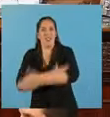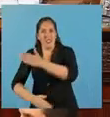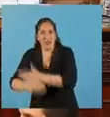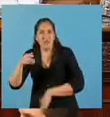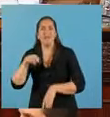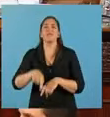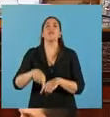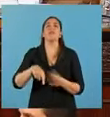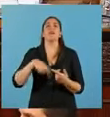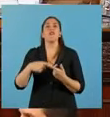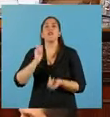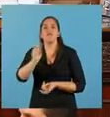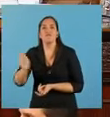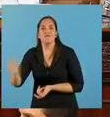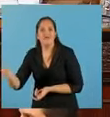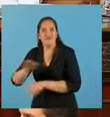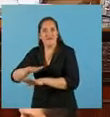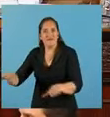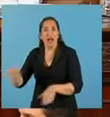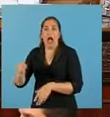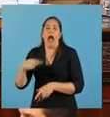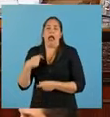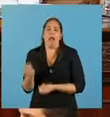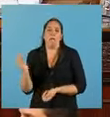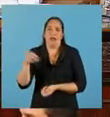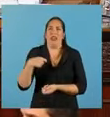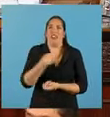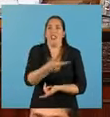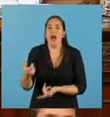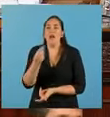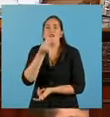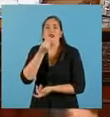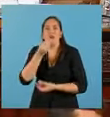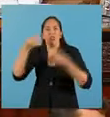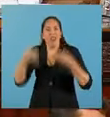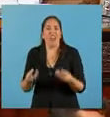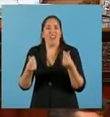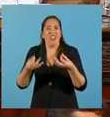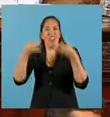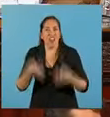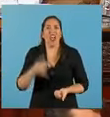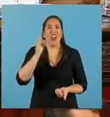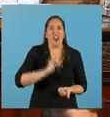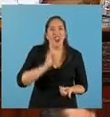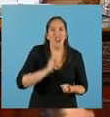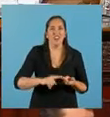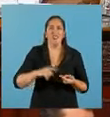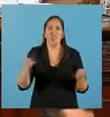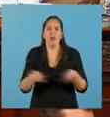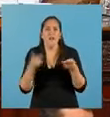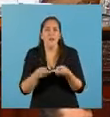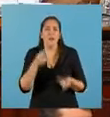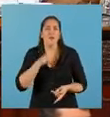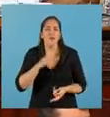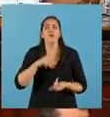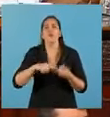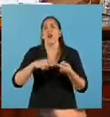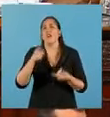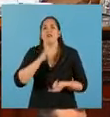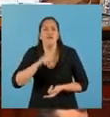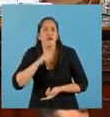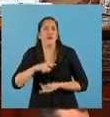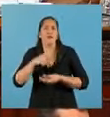por hijo, que logran el acceso a una canasta alimentaria de calidad con leche fluida, verduras, frutas, carne y otro